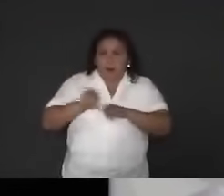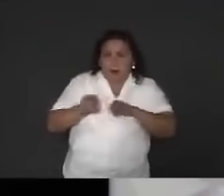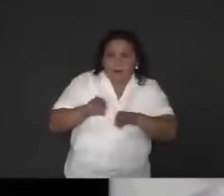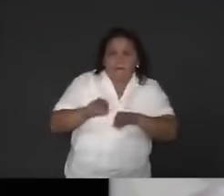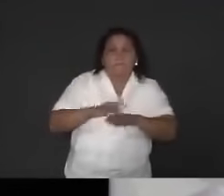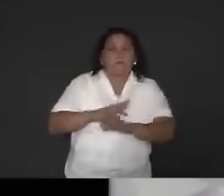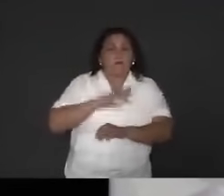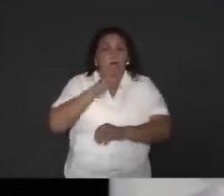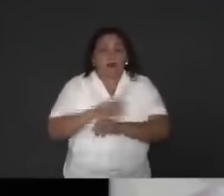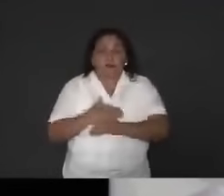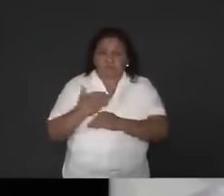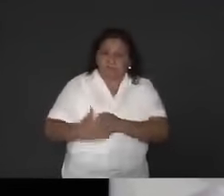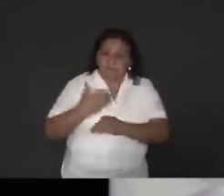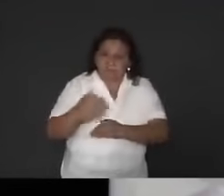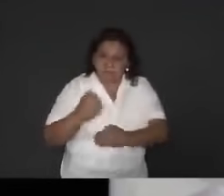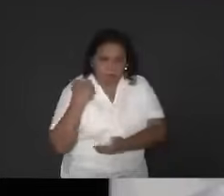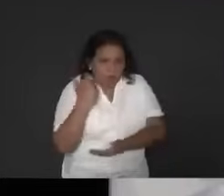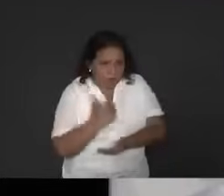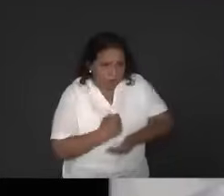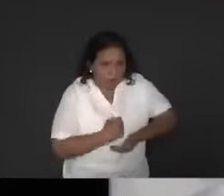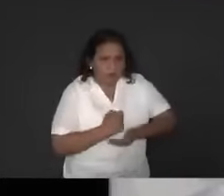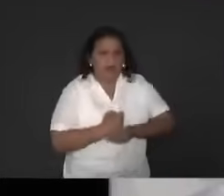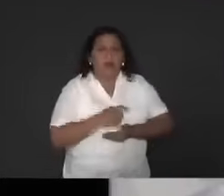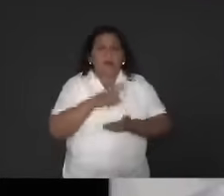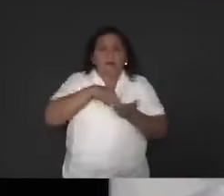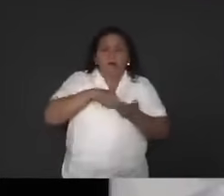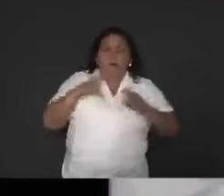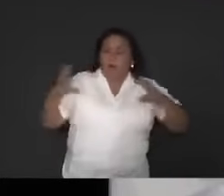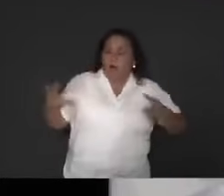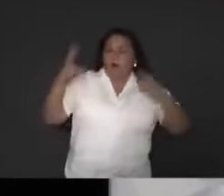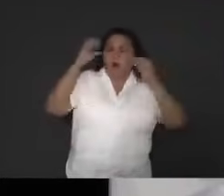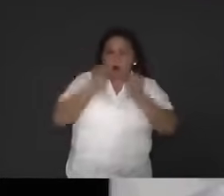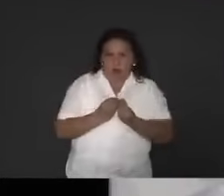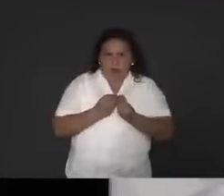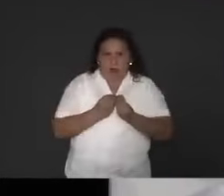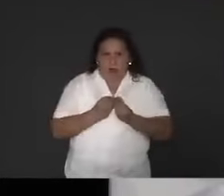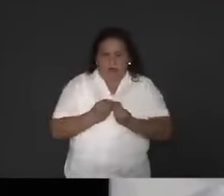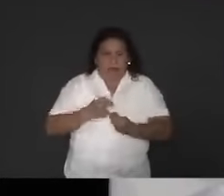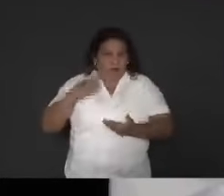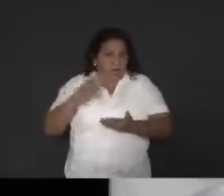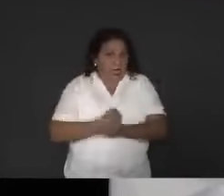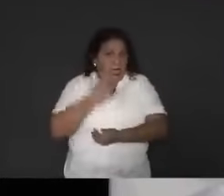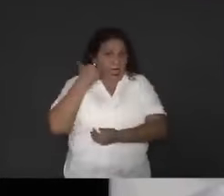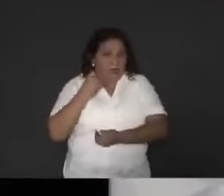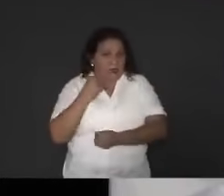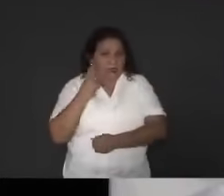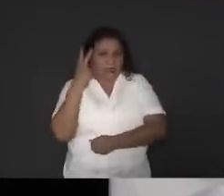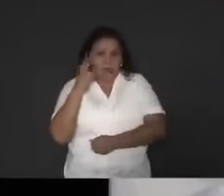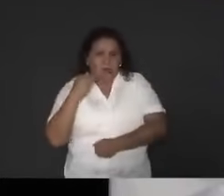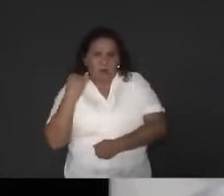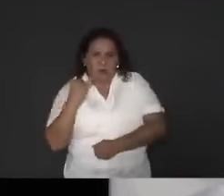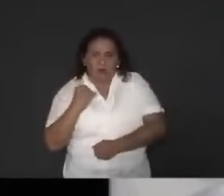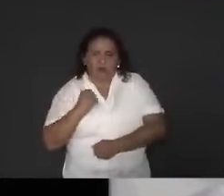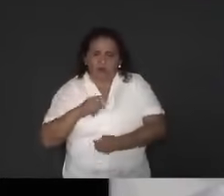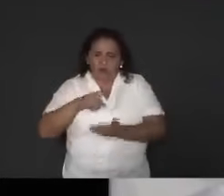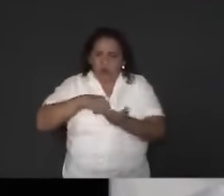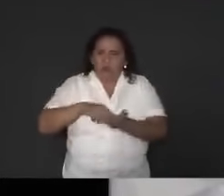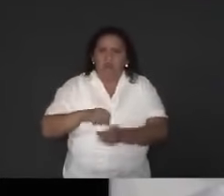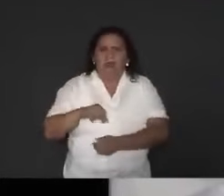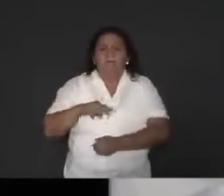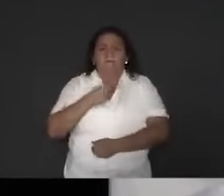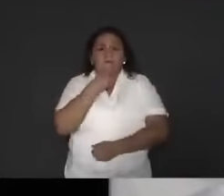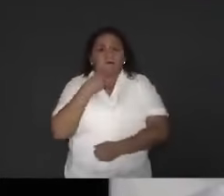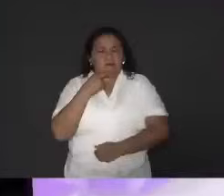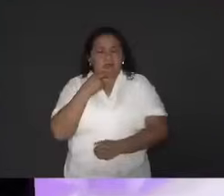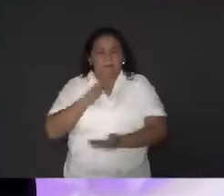porque haya más crecimiento económico. Votemos por estar unidos. Unidos gana Yucatán este 2 de junio. Vota por Renán.